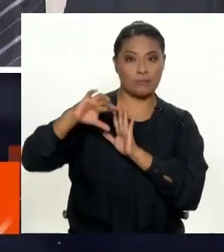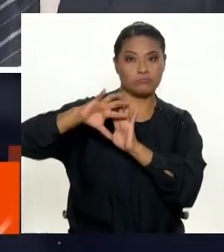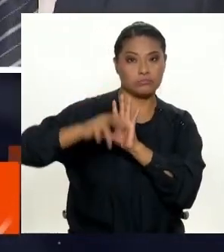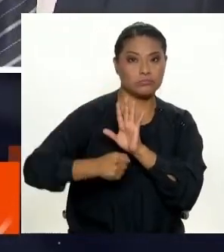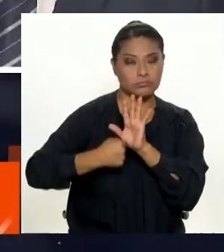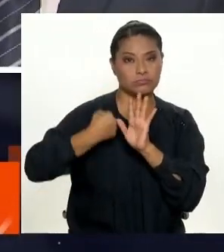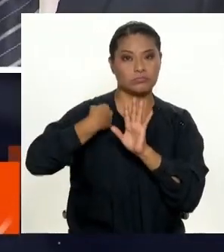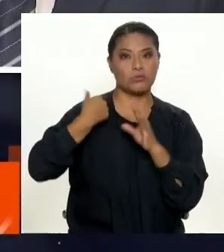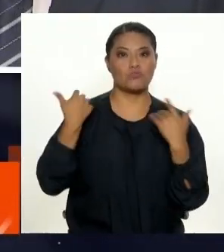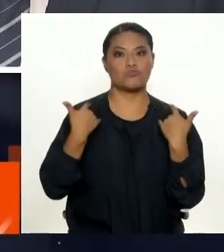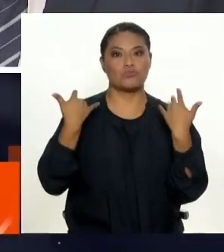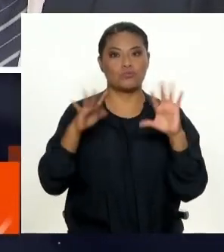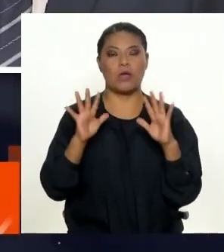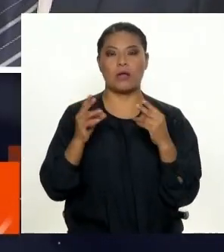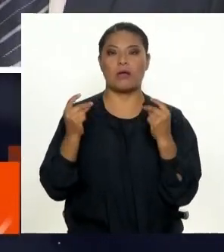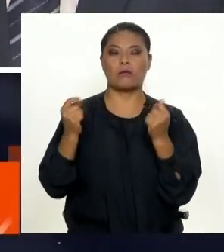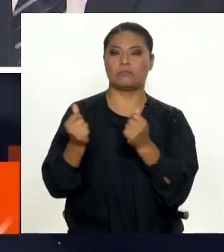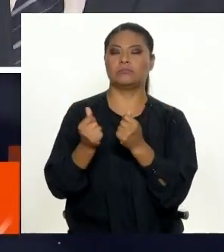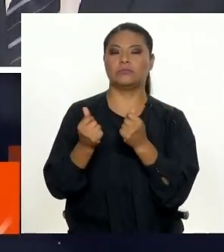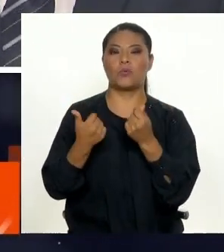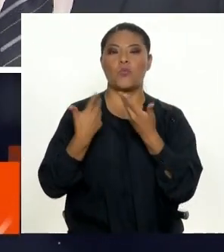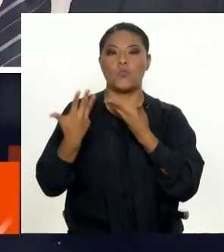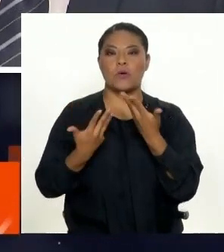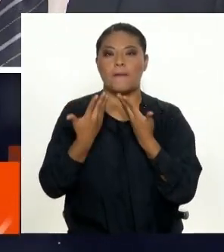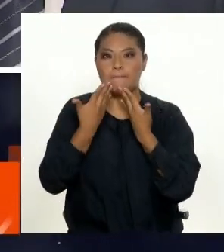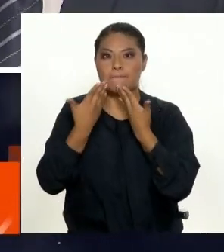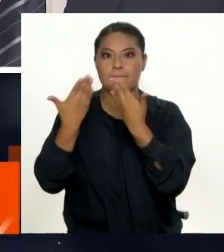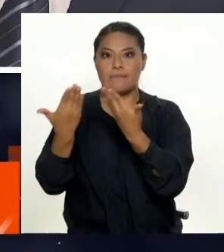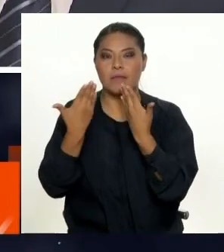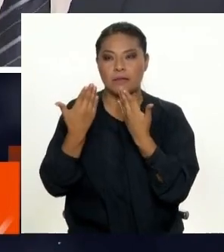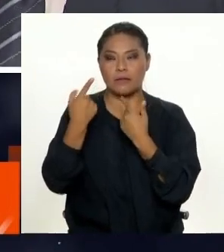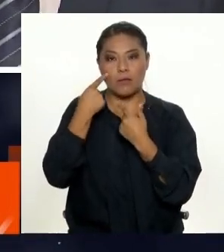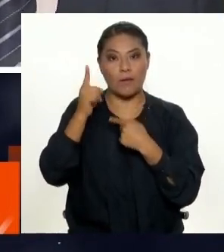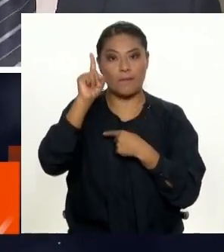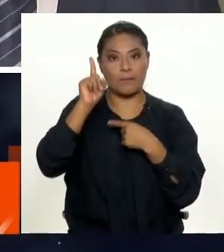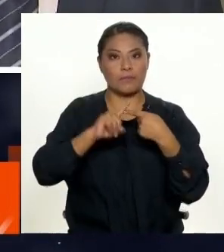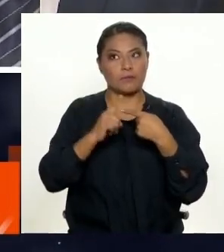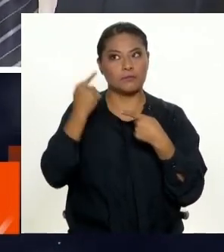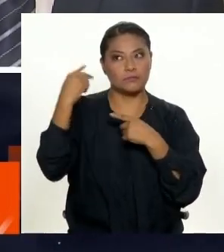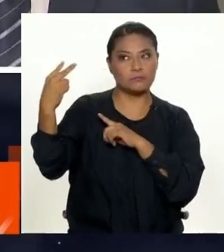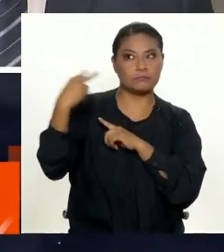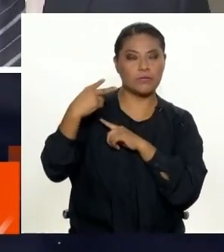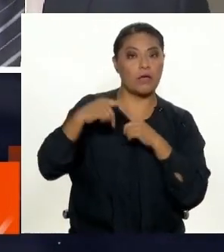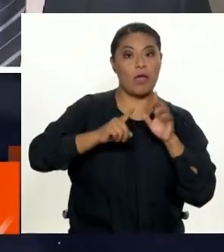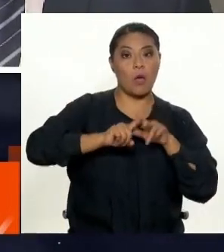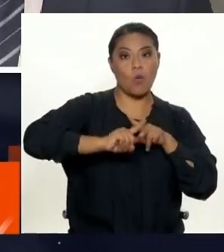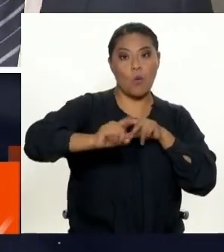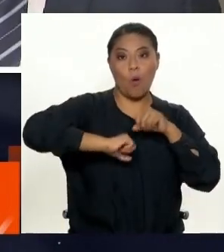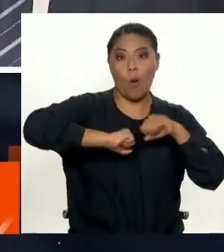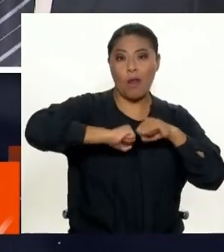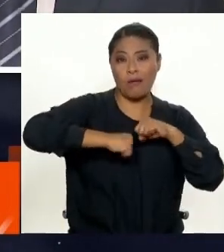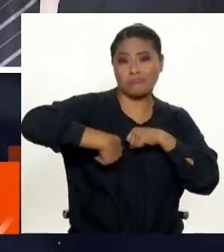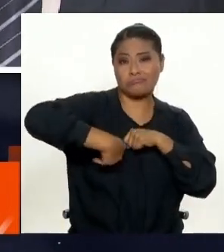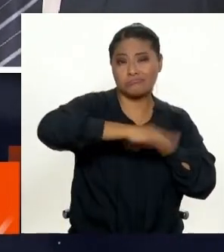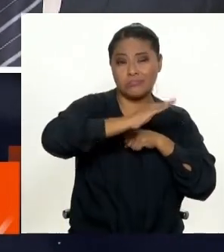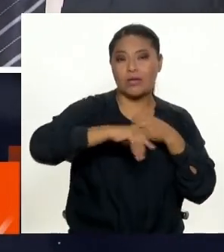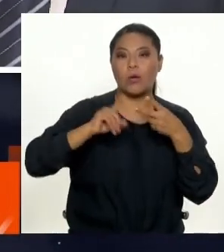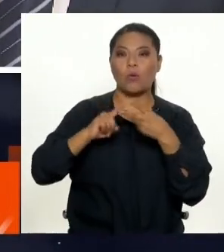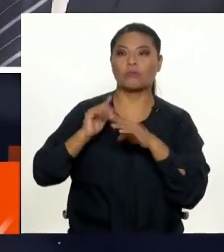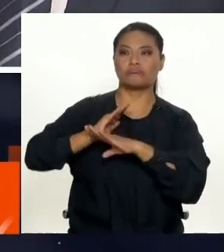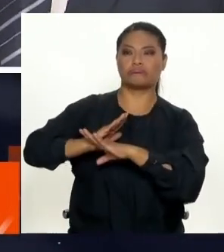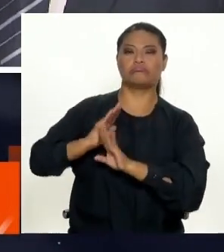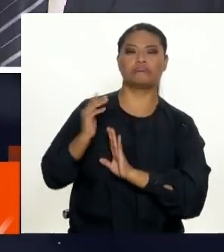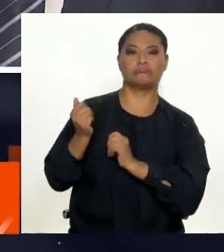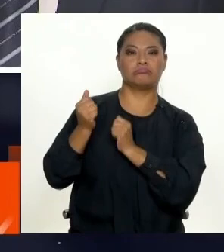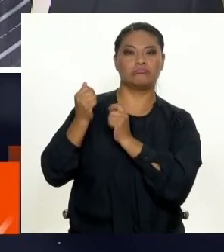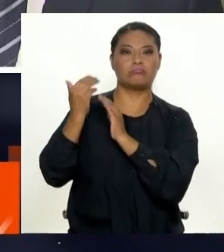a tener dos o tres reacciones. La primera de ellas puede ser correr, la segunda instintivamente, puede ser defenderse y la